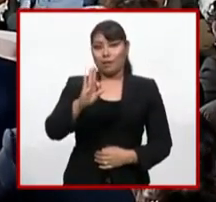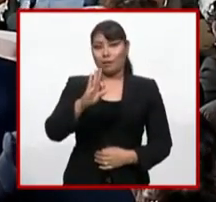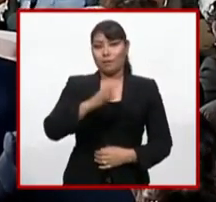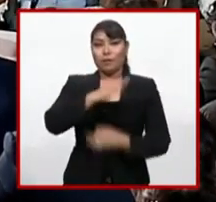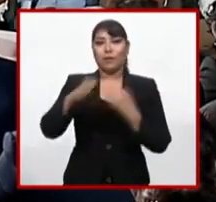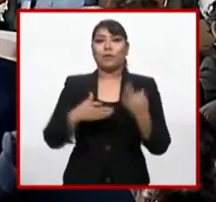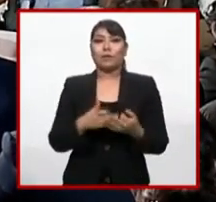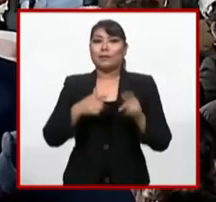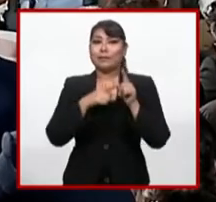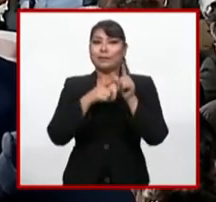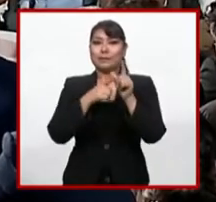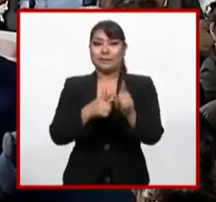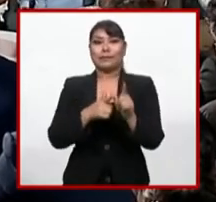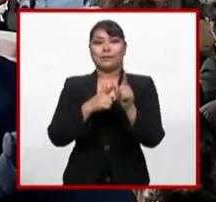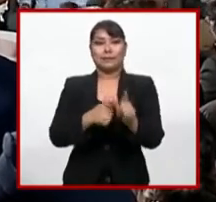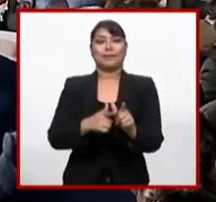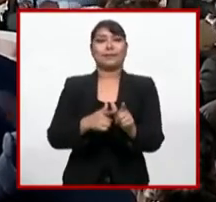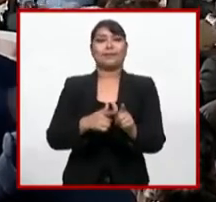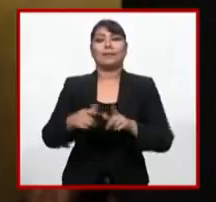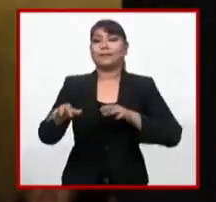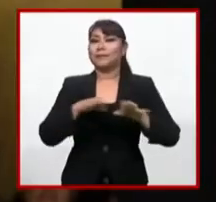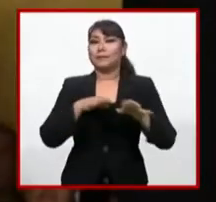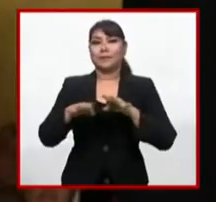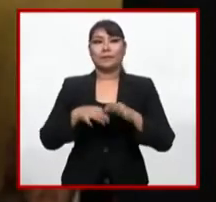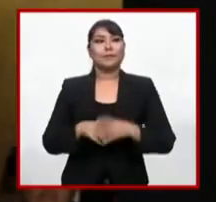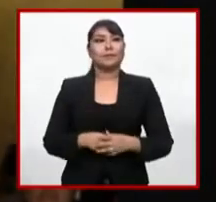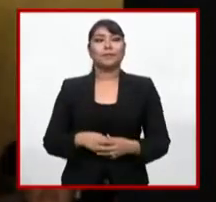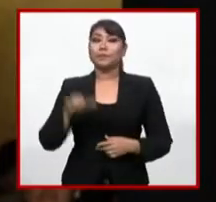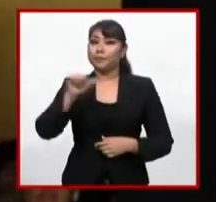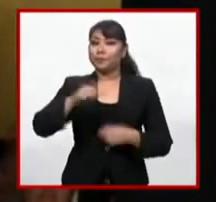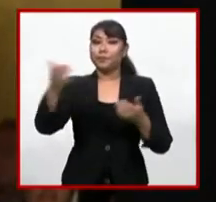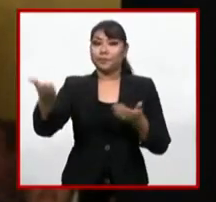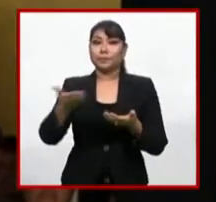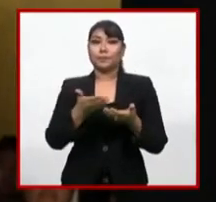el gabinete social que está aquí presente. Y